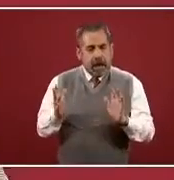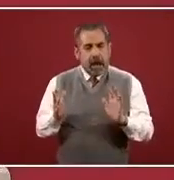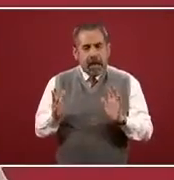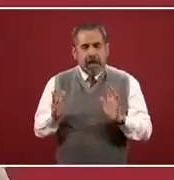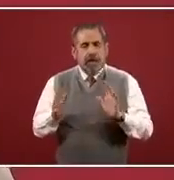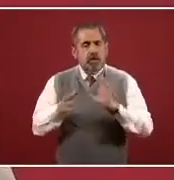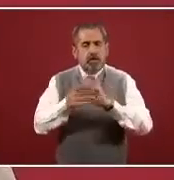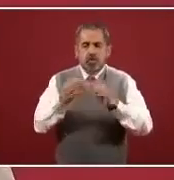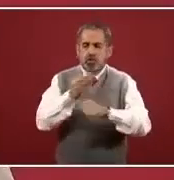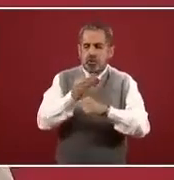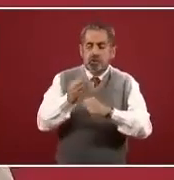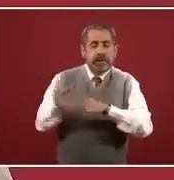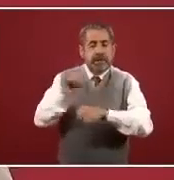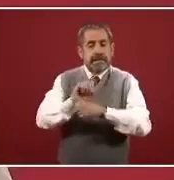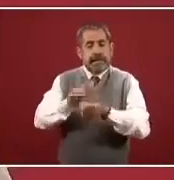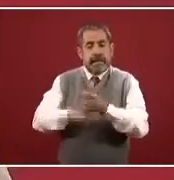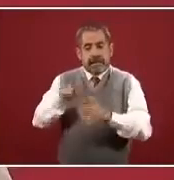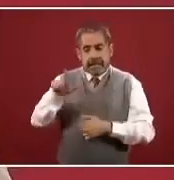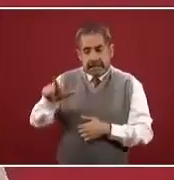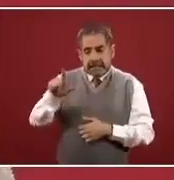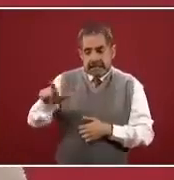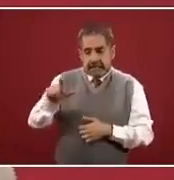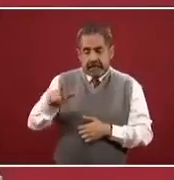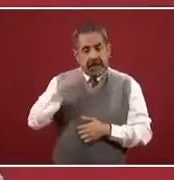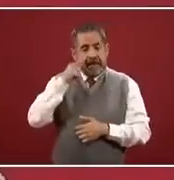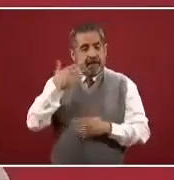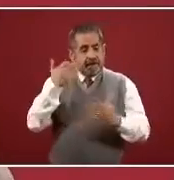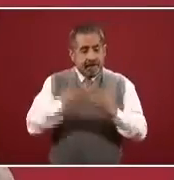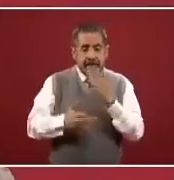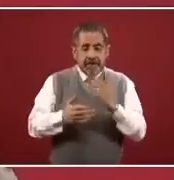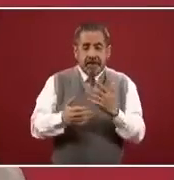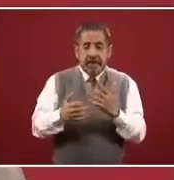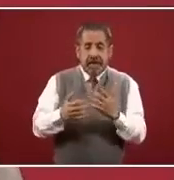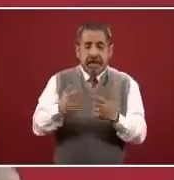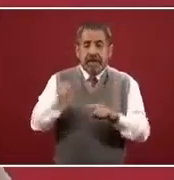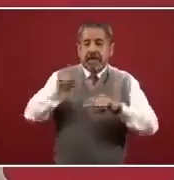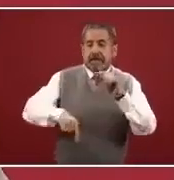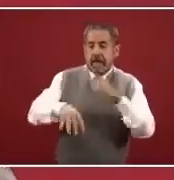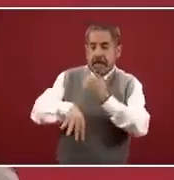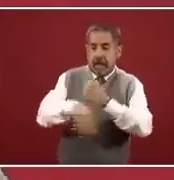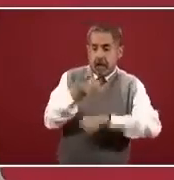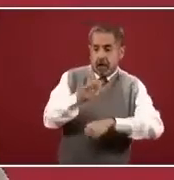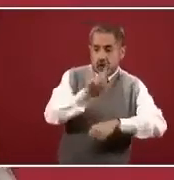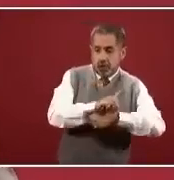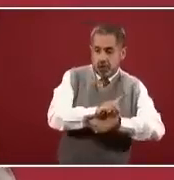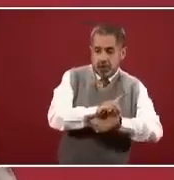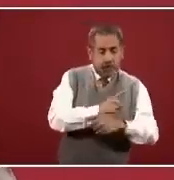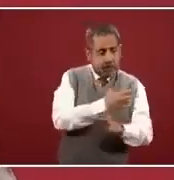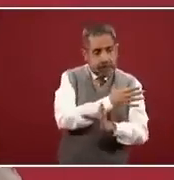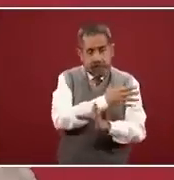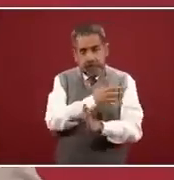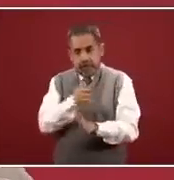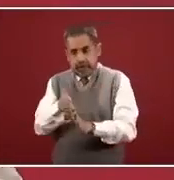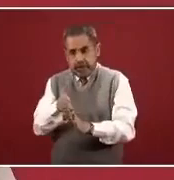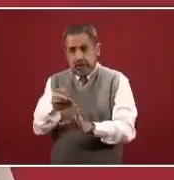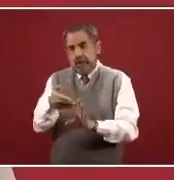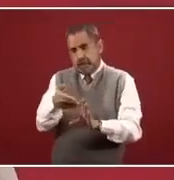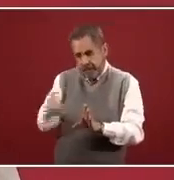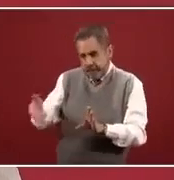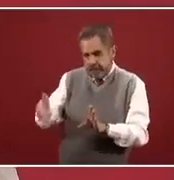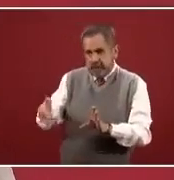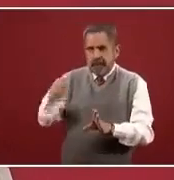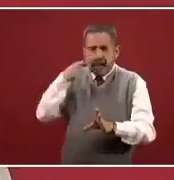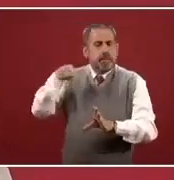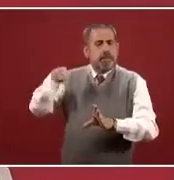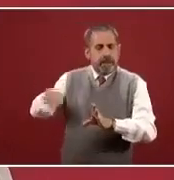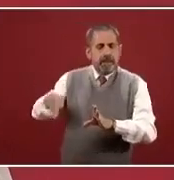estamos hoy día 17. Entonces, si nosotros restamos los 14 días que en su momento al menos tendrían que estar estas personas